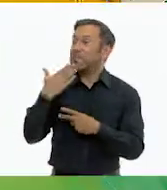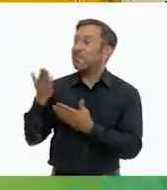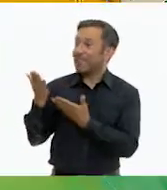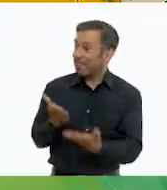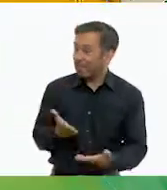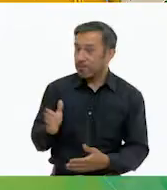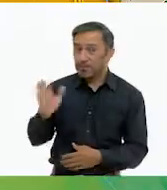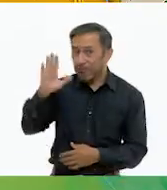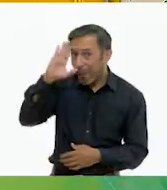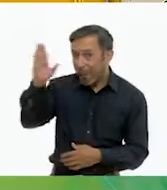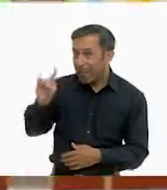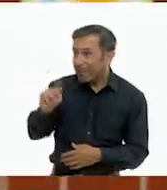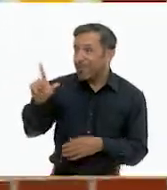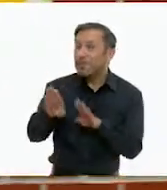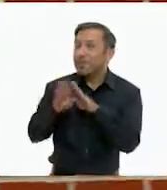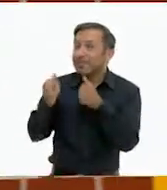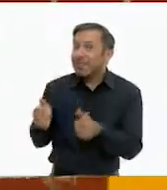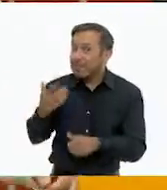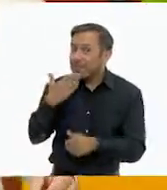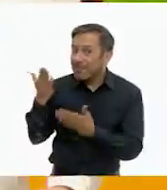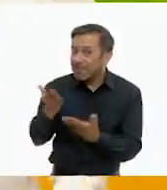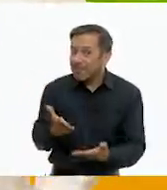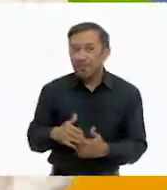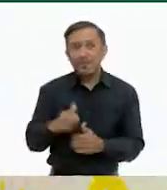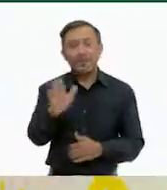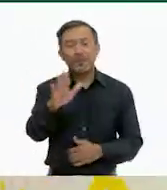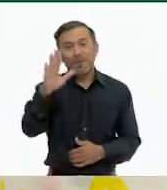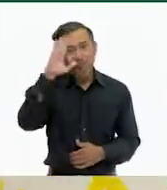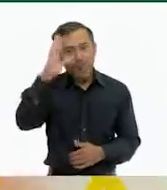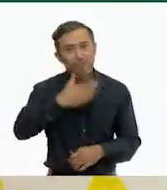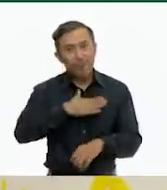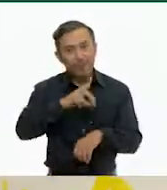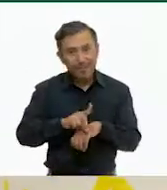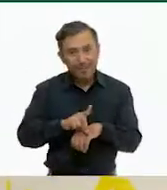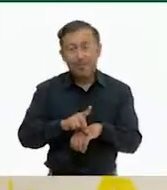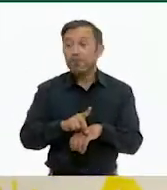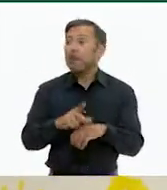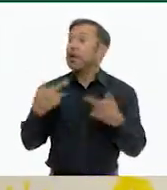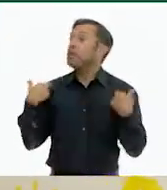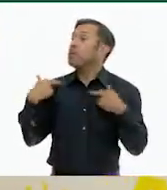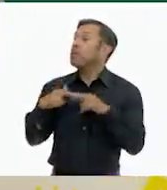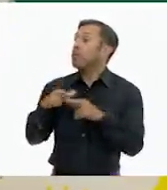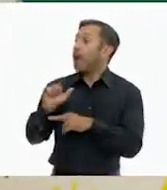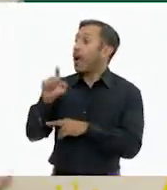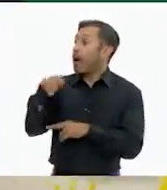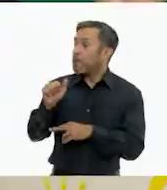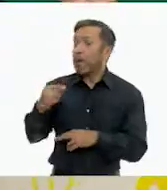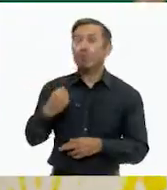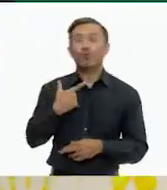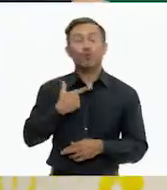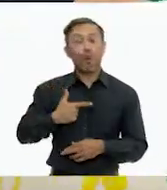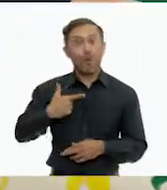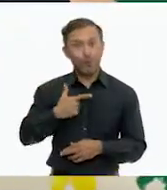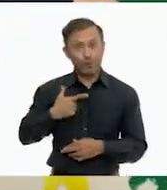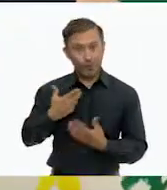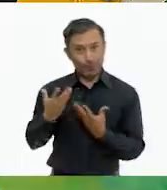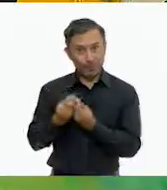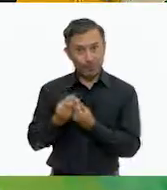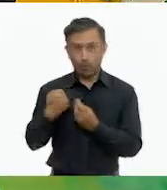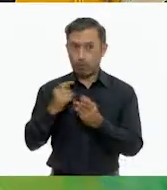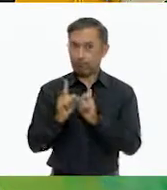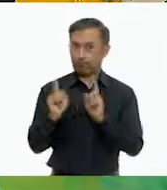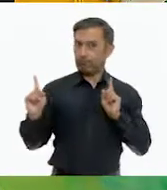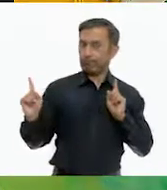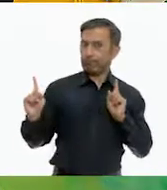tal? ¿Cómo estás? Bienvenida. Hola, muy buenos días. Maestra Alma, pues qué gusto estar aquí contigo. Guardamos nuestra sana